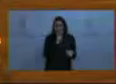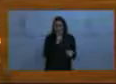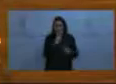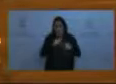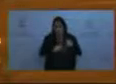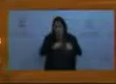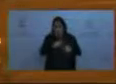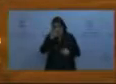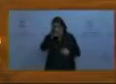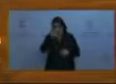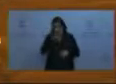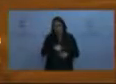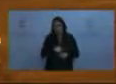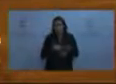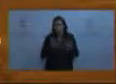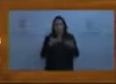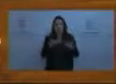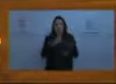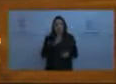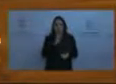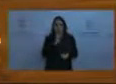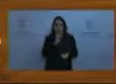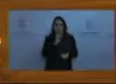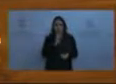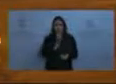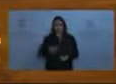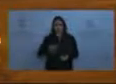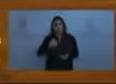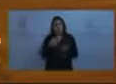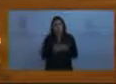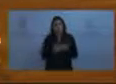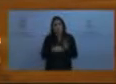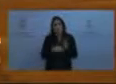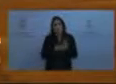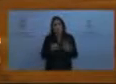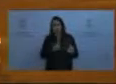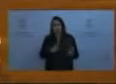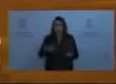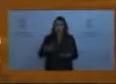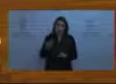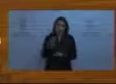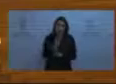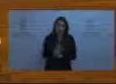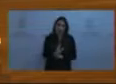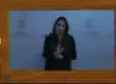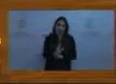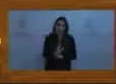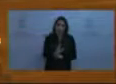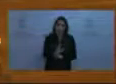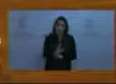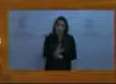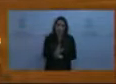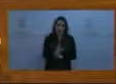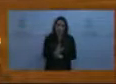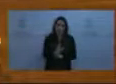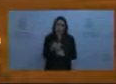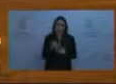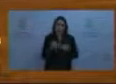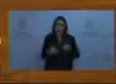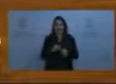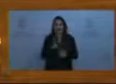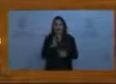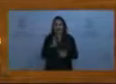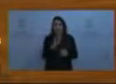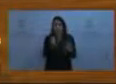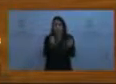familias. Pues bien, en principio hemos planteado esta PNL, esta proposición no de ley, que ya les digo, consta de 3 líneas y muy